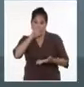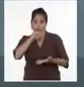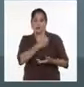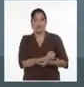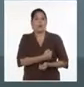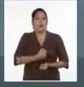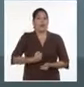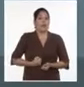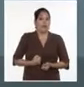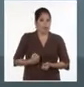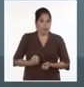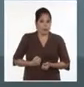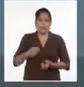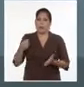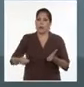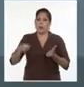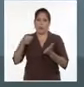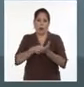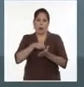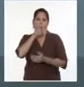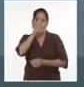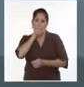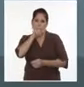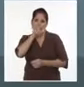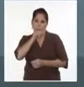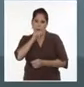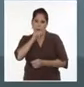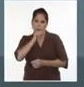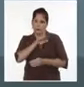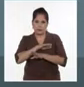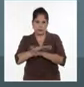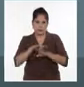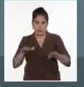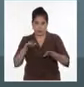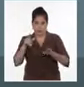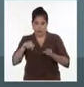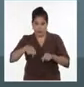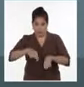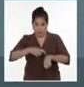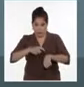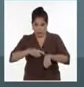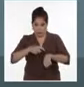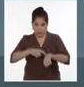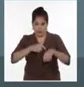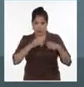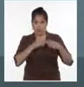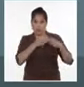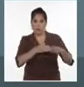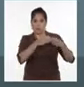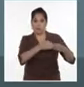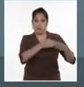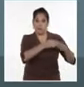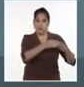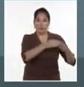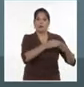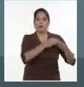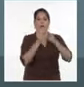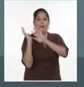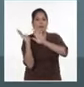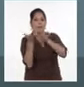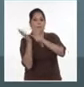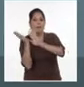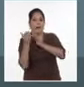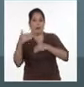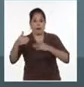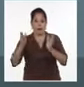importante por financiar el producto. En este minuto hay un embarque que está asegurado, y